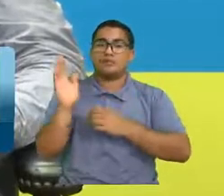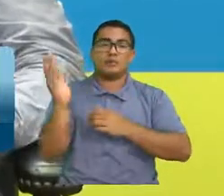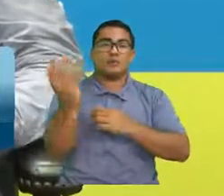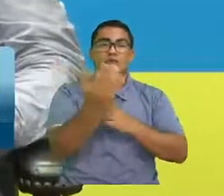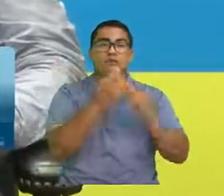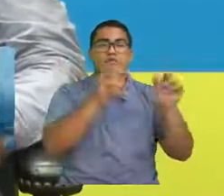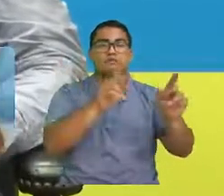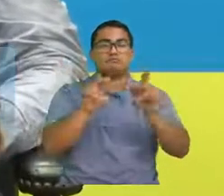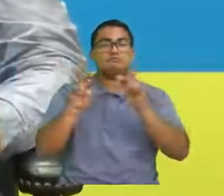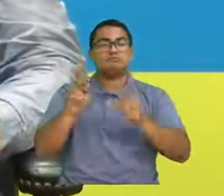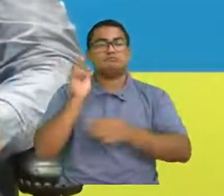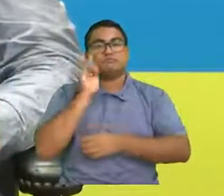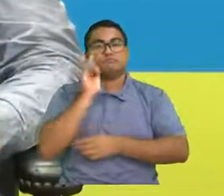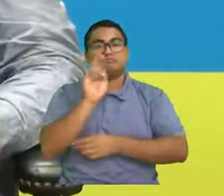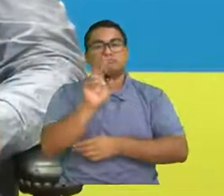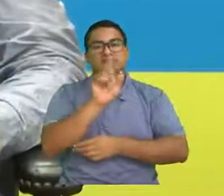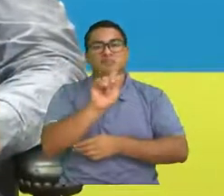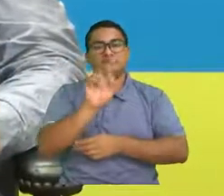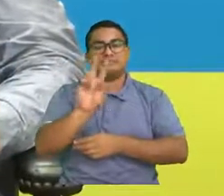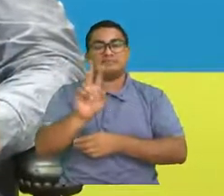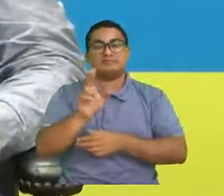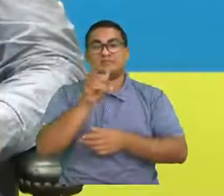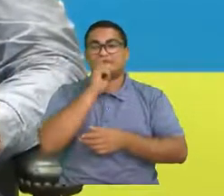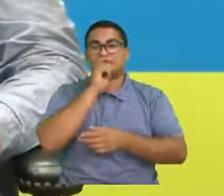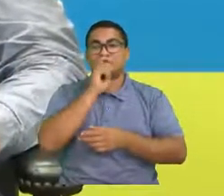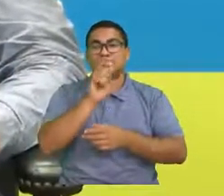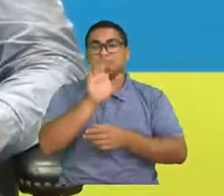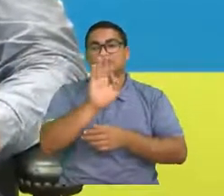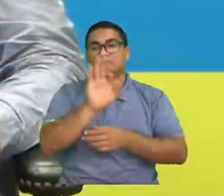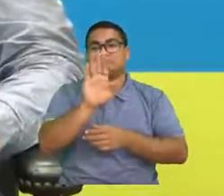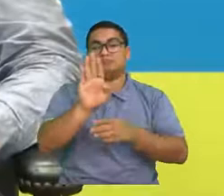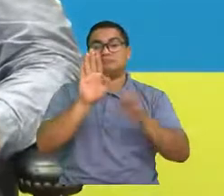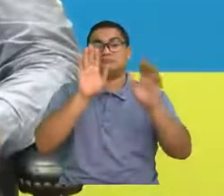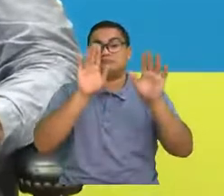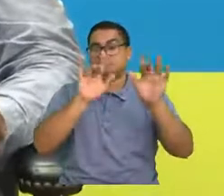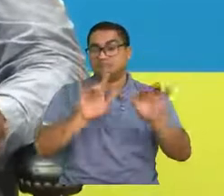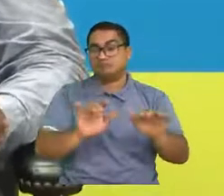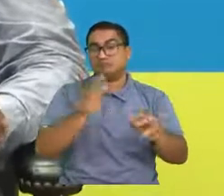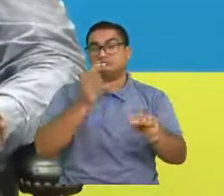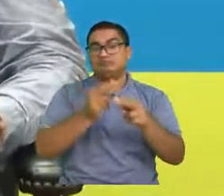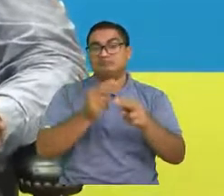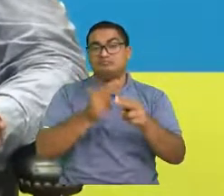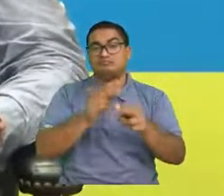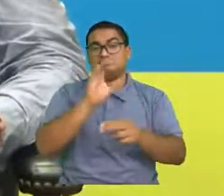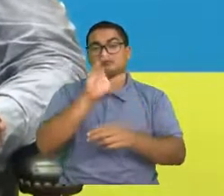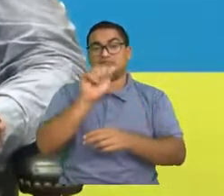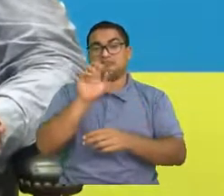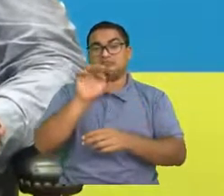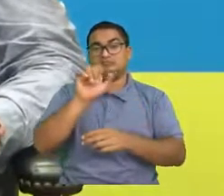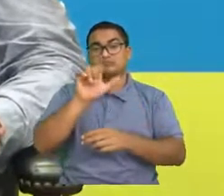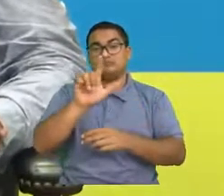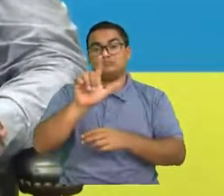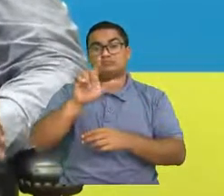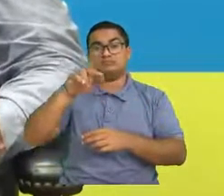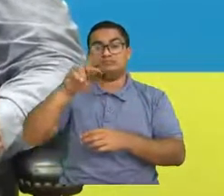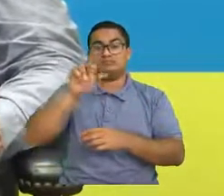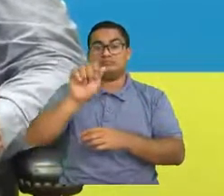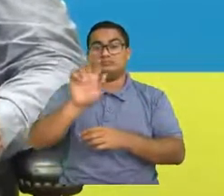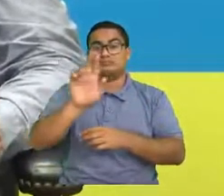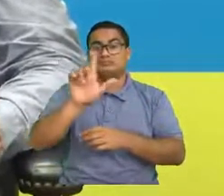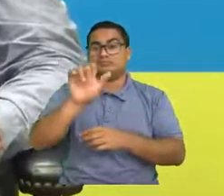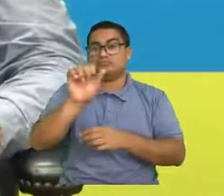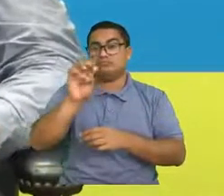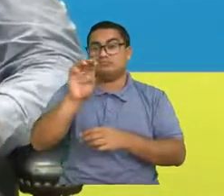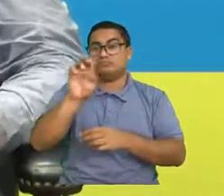televidentes que nos ven a través de la red social de Facebook. En Facebook aparecemos como canal parlamentario Nicaragua y